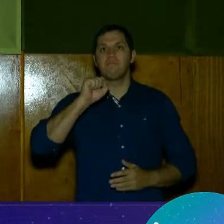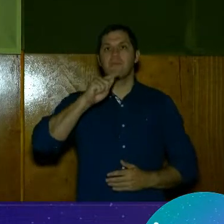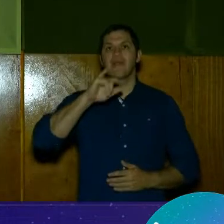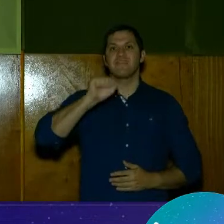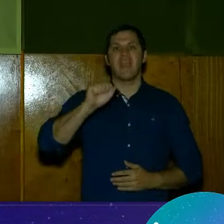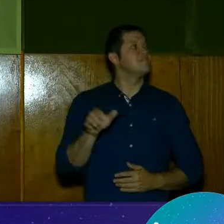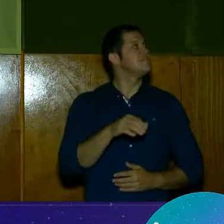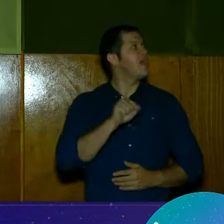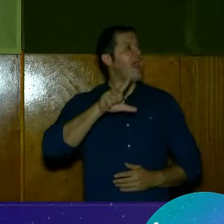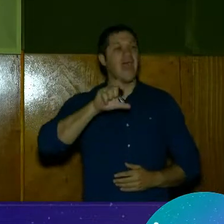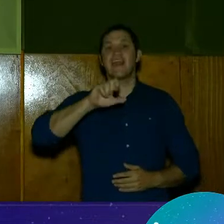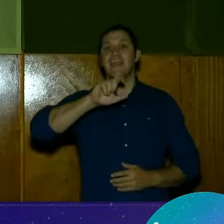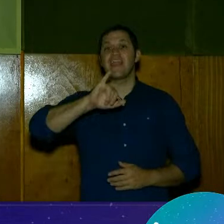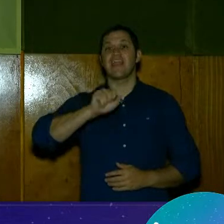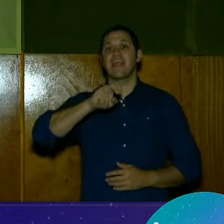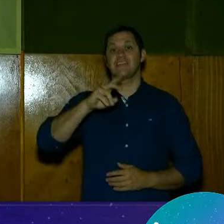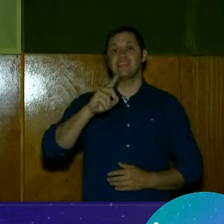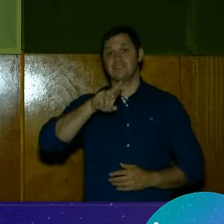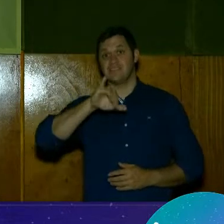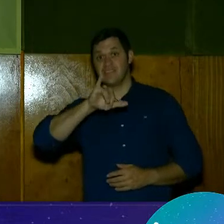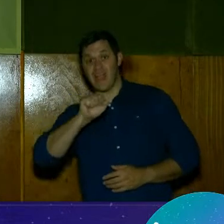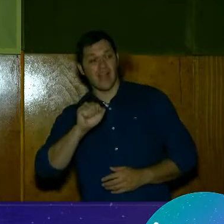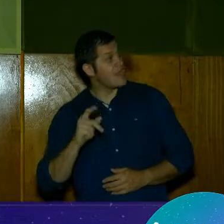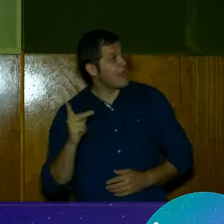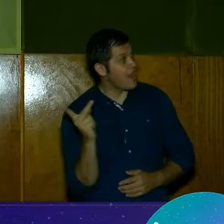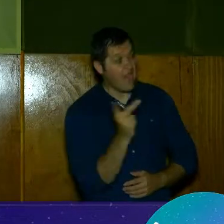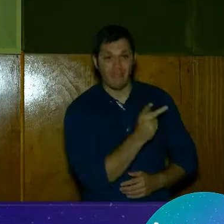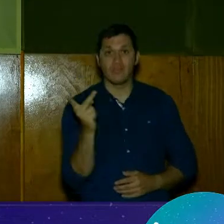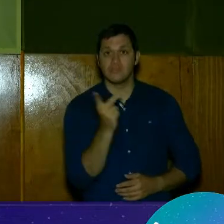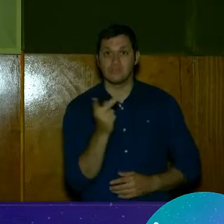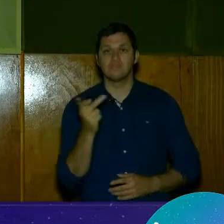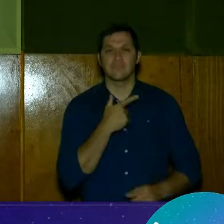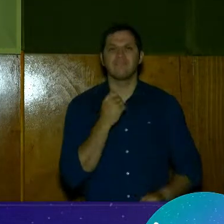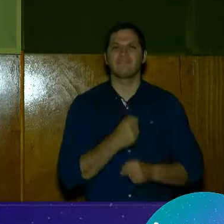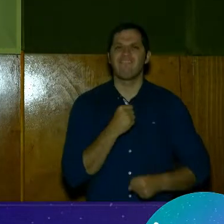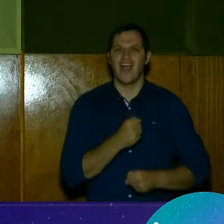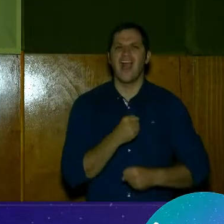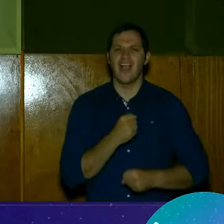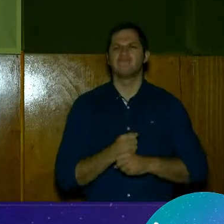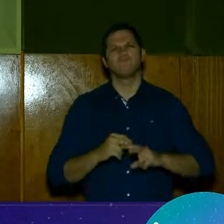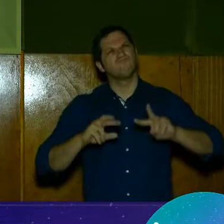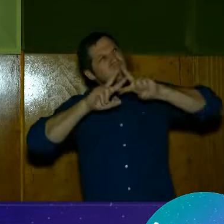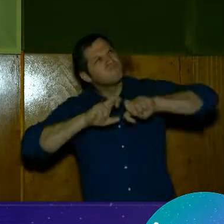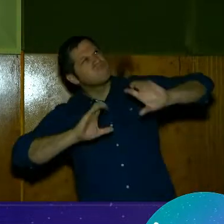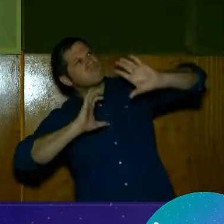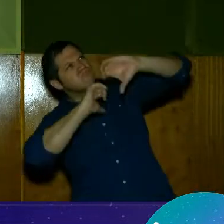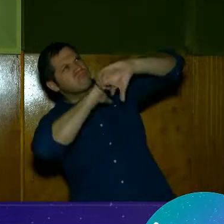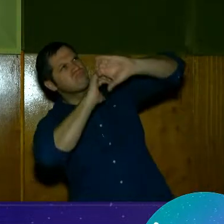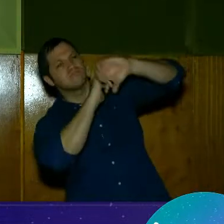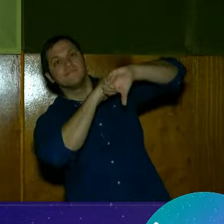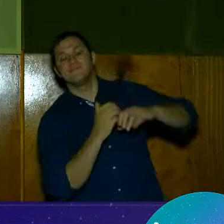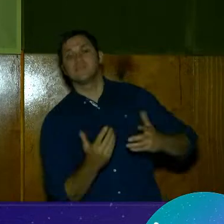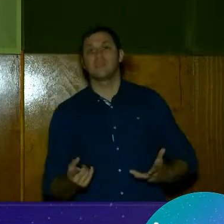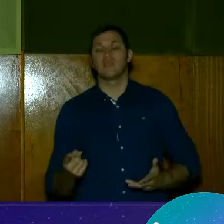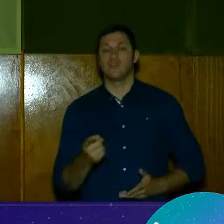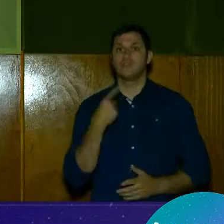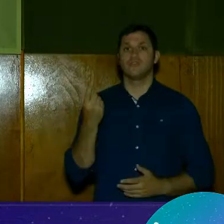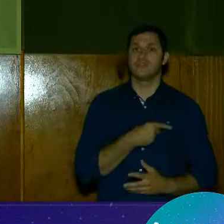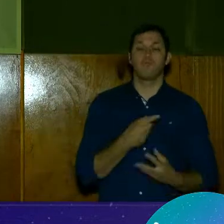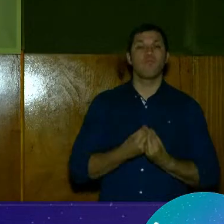alejandría que en realidad es como mil años después pero bueno hace mucho tiempo también si mujeres de la antigüedad